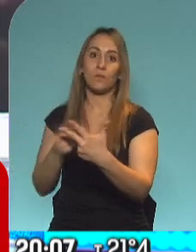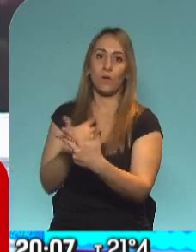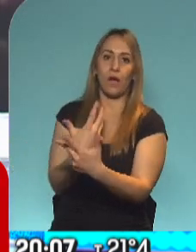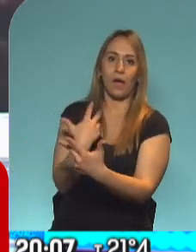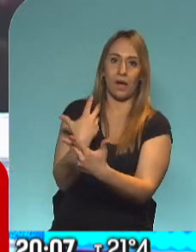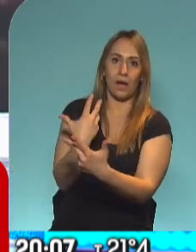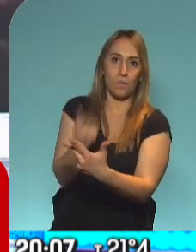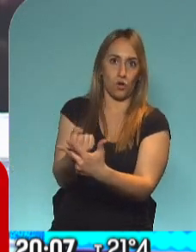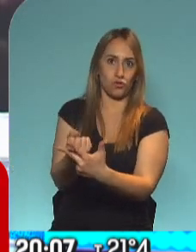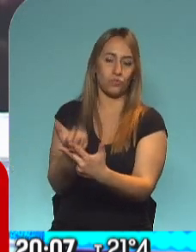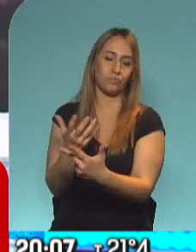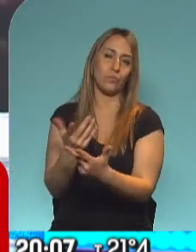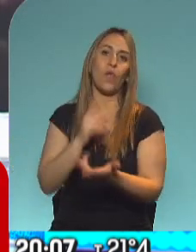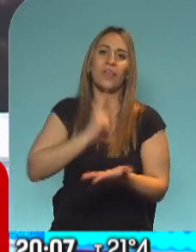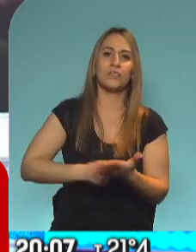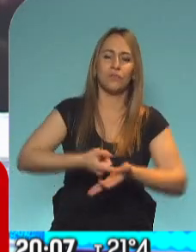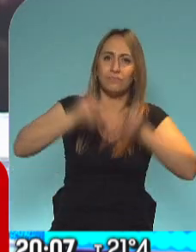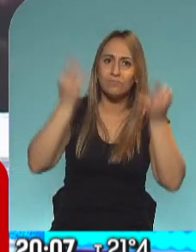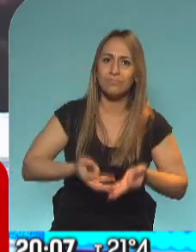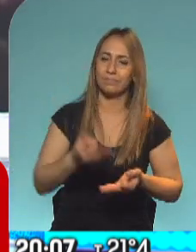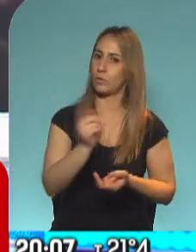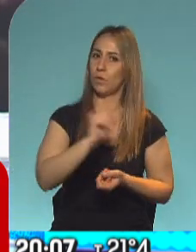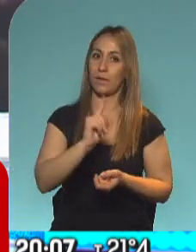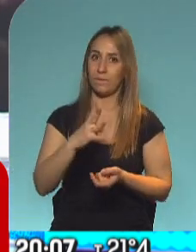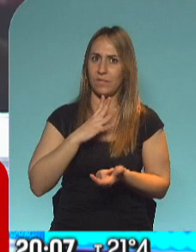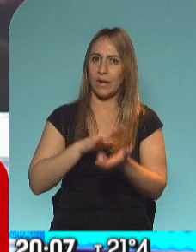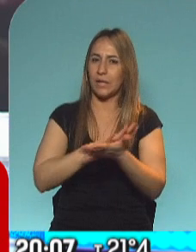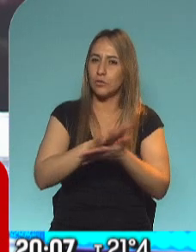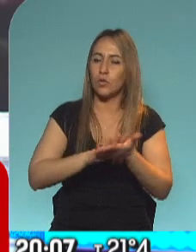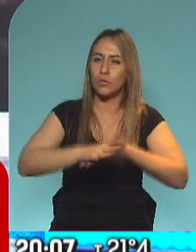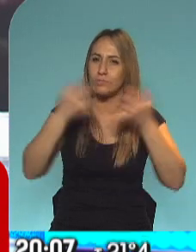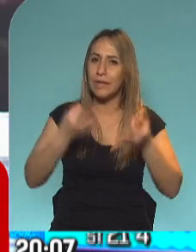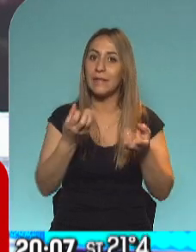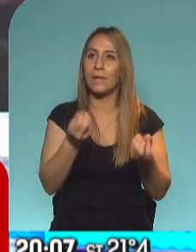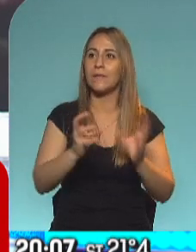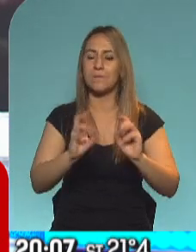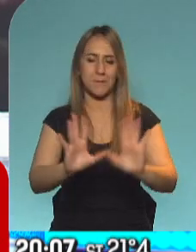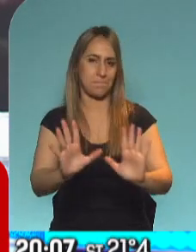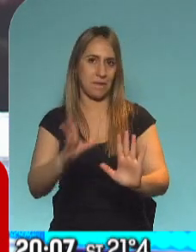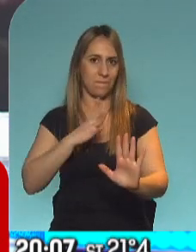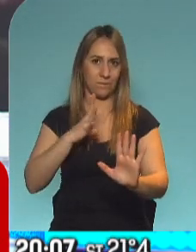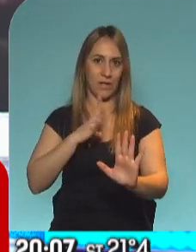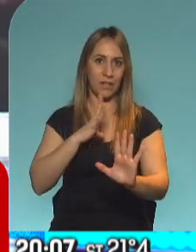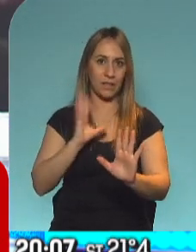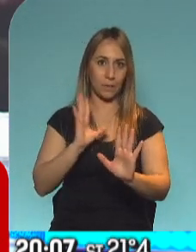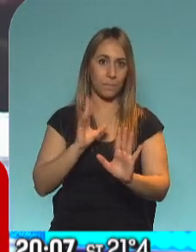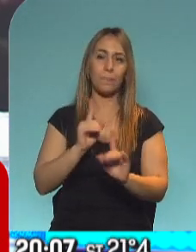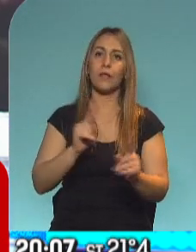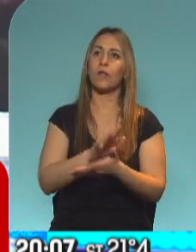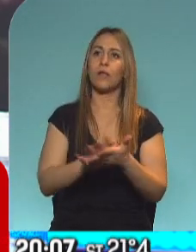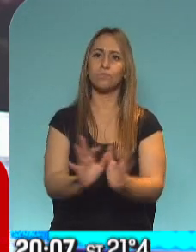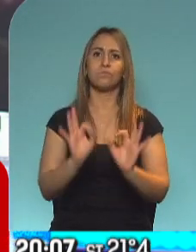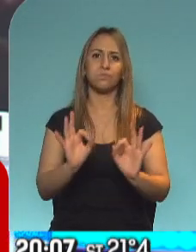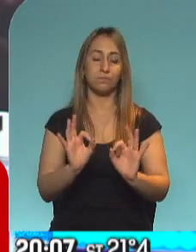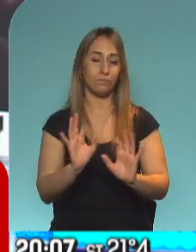es una posición definitiva, no está resolviendo si esto está bien o está mal, no es una posición que se haya acabado aquí. ¿Pero es